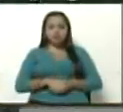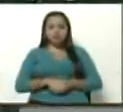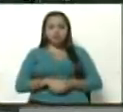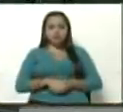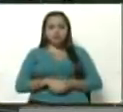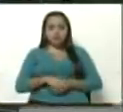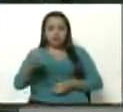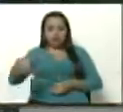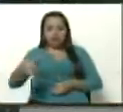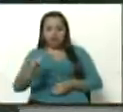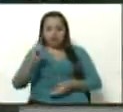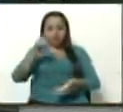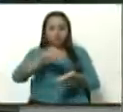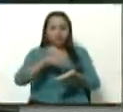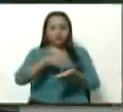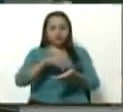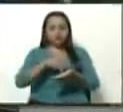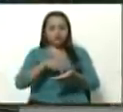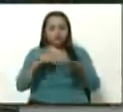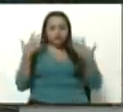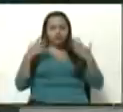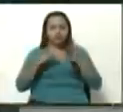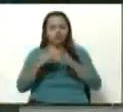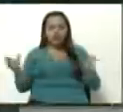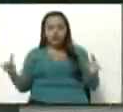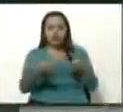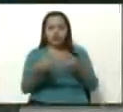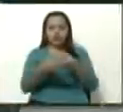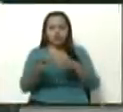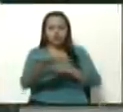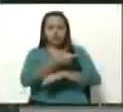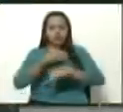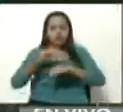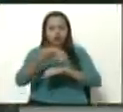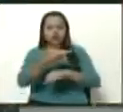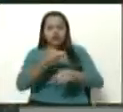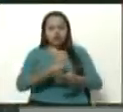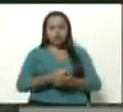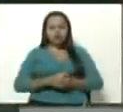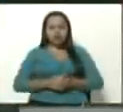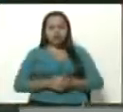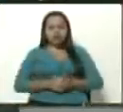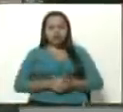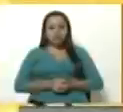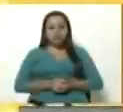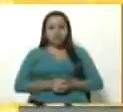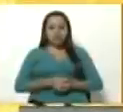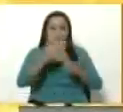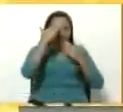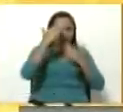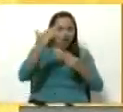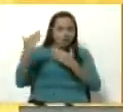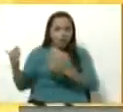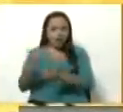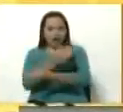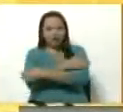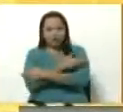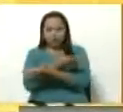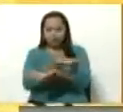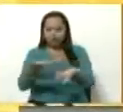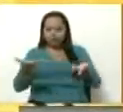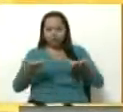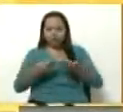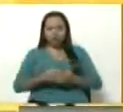que está aquí con nosotros, y todo el equipo de gobierno. Mi saludo y abrazo, bueno,